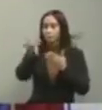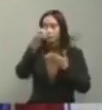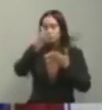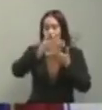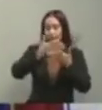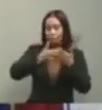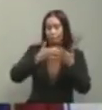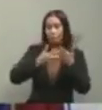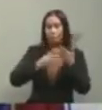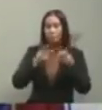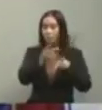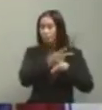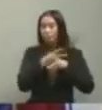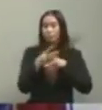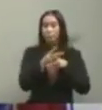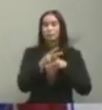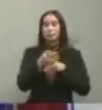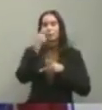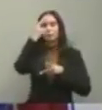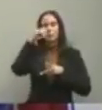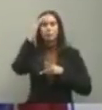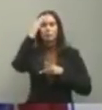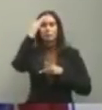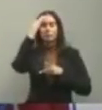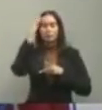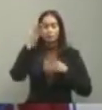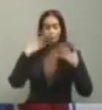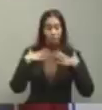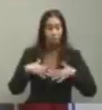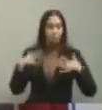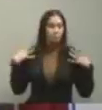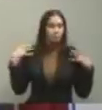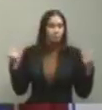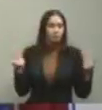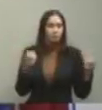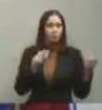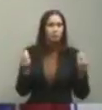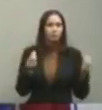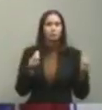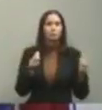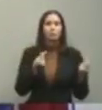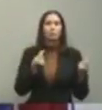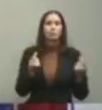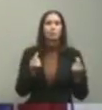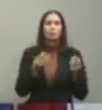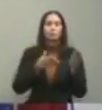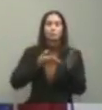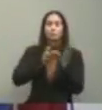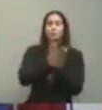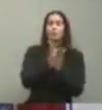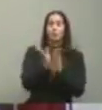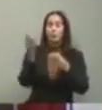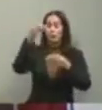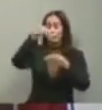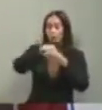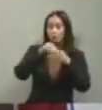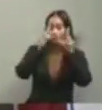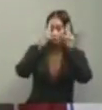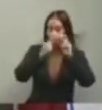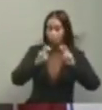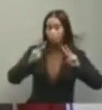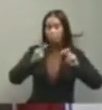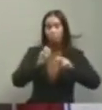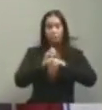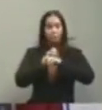siguiendo y rastreando con fines de saber el estado de cada uno de ellos y entrar dentro de la vigilancia epidemiológica